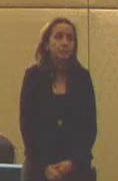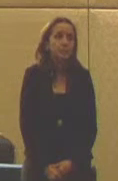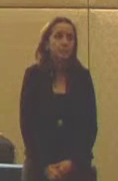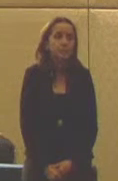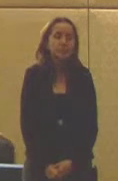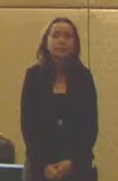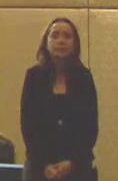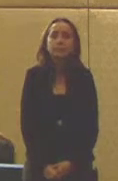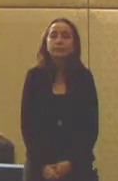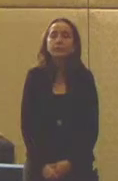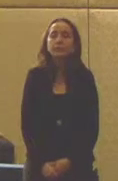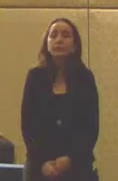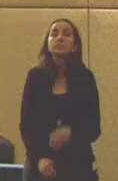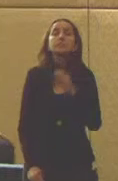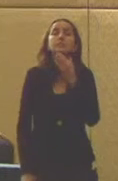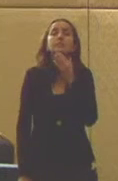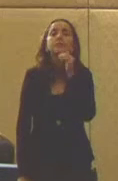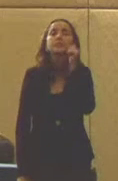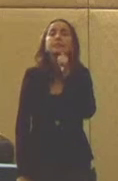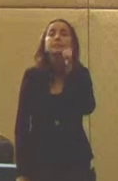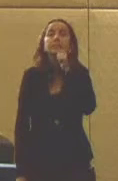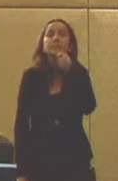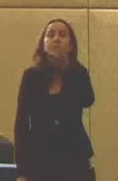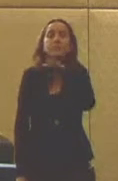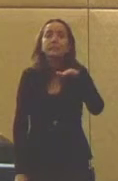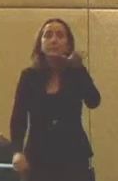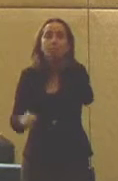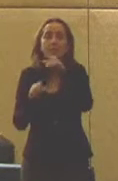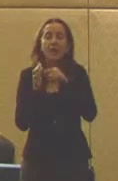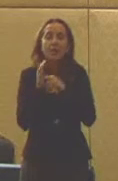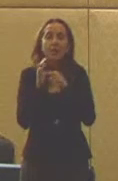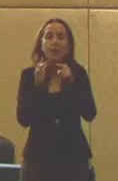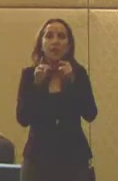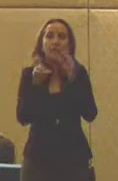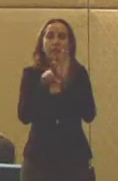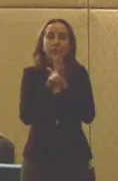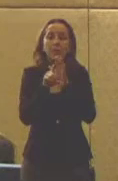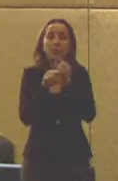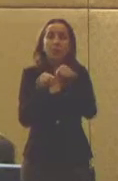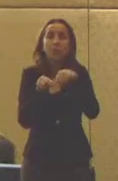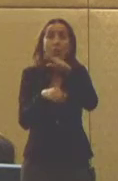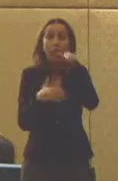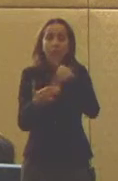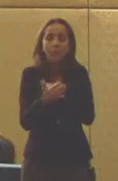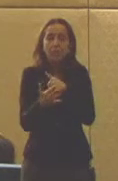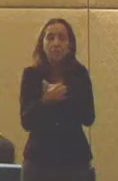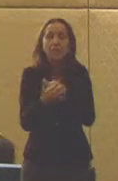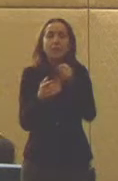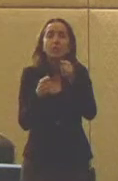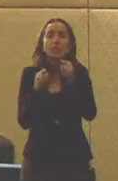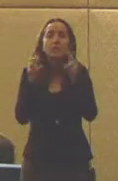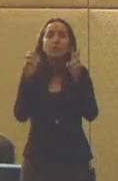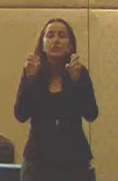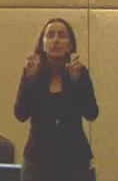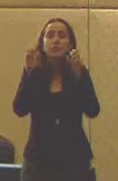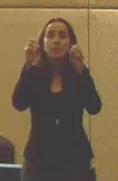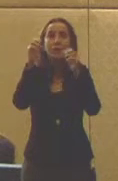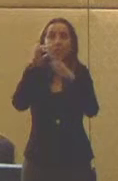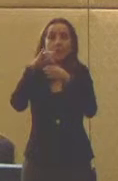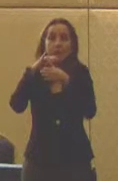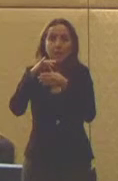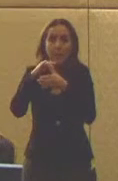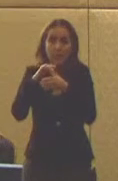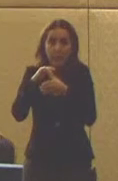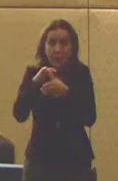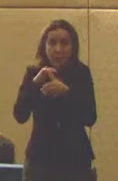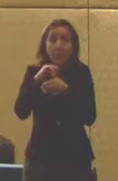En la parte azul son el número de países que tienen incorporado en el marco legal de esos sectores la reducción de riesgo, en azul y en